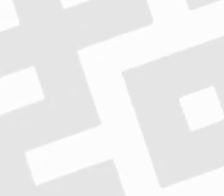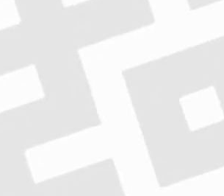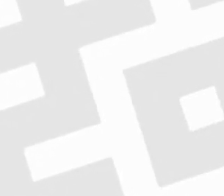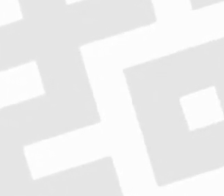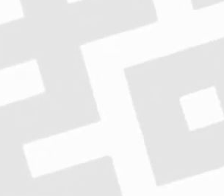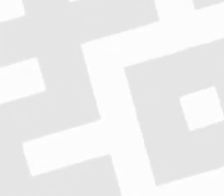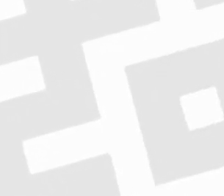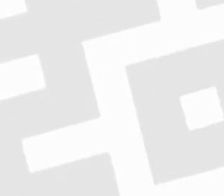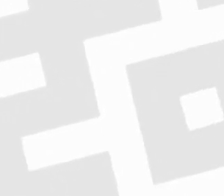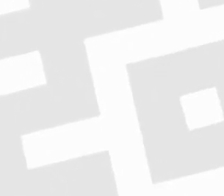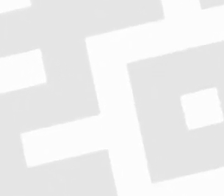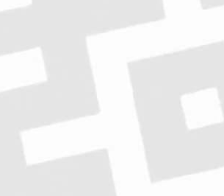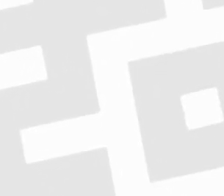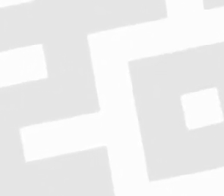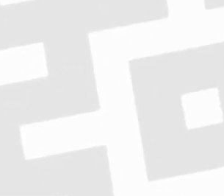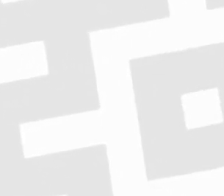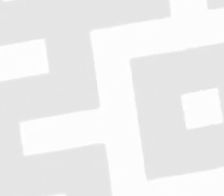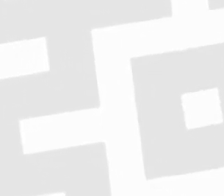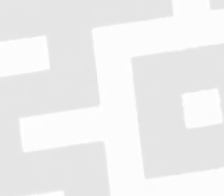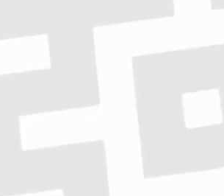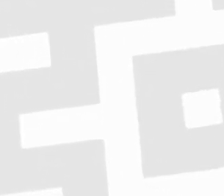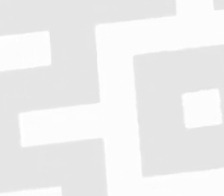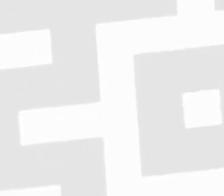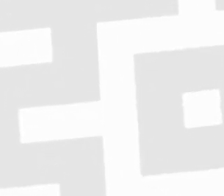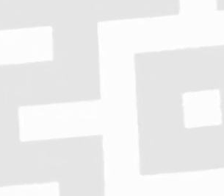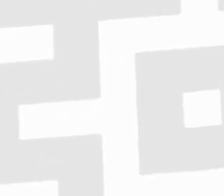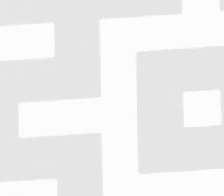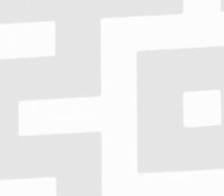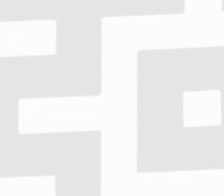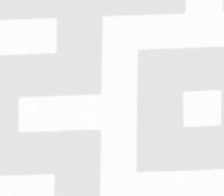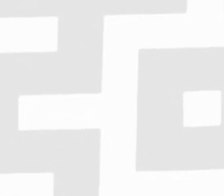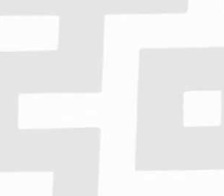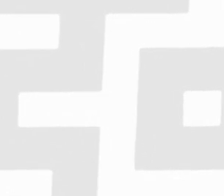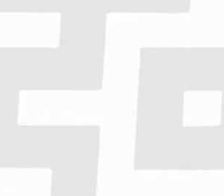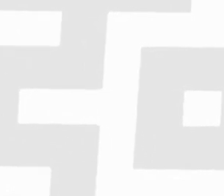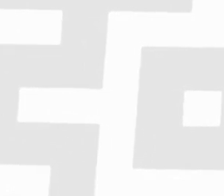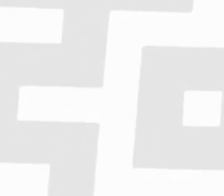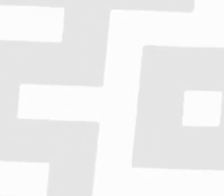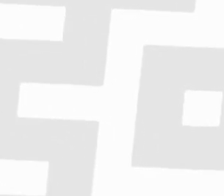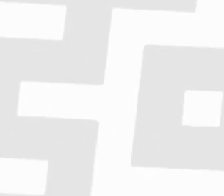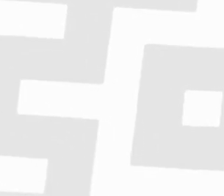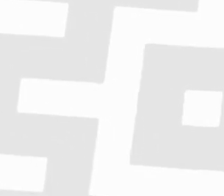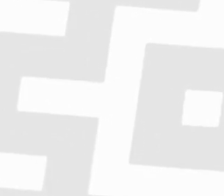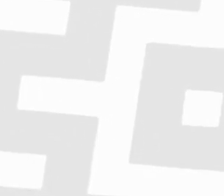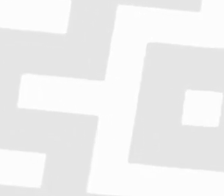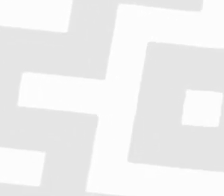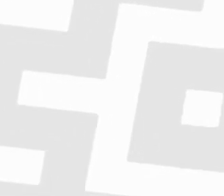Estrategia Estatal contra el Coronavirus. Actualización en Veracruz.